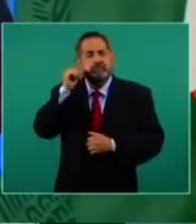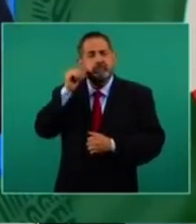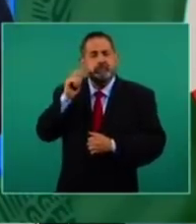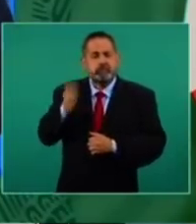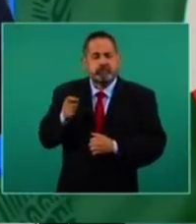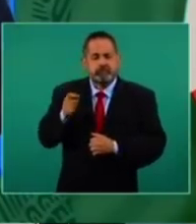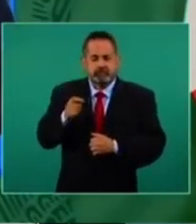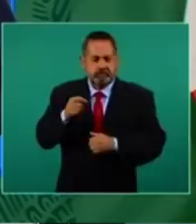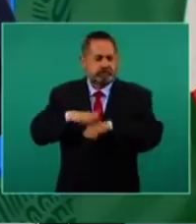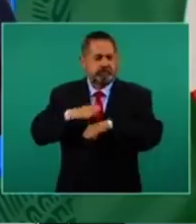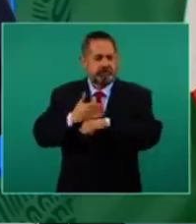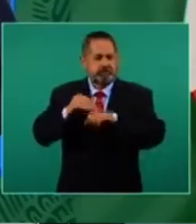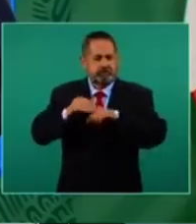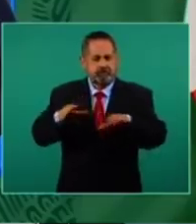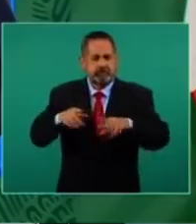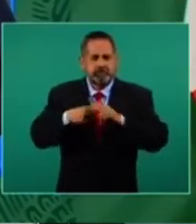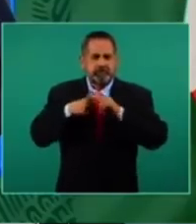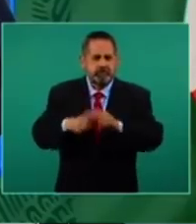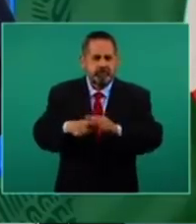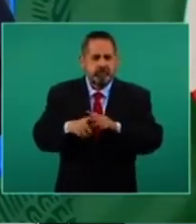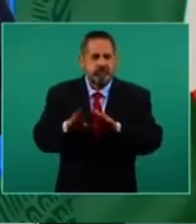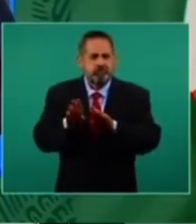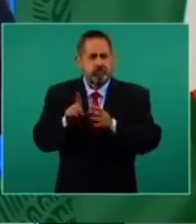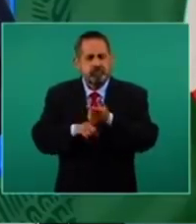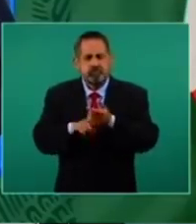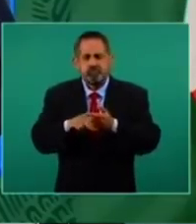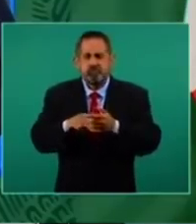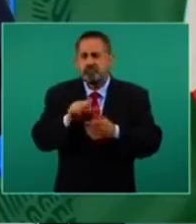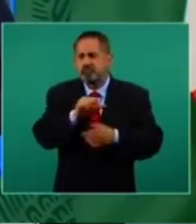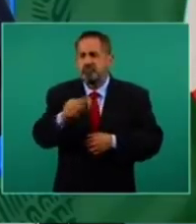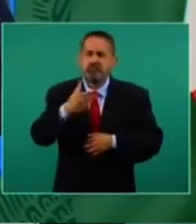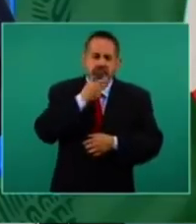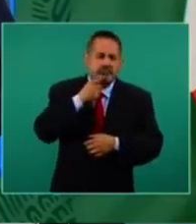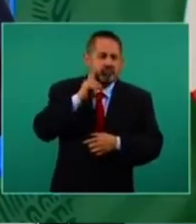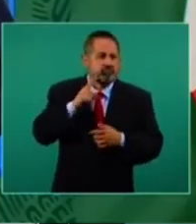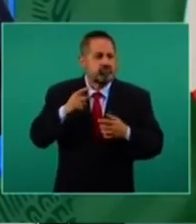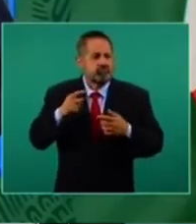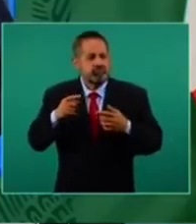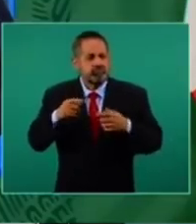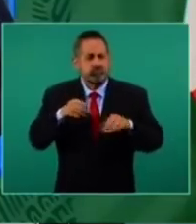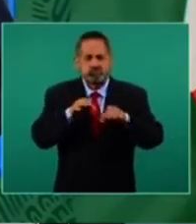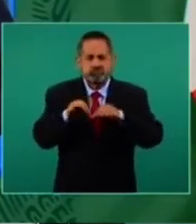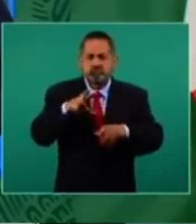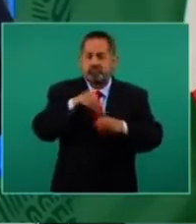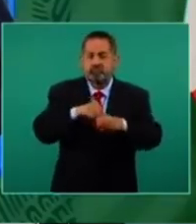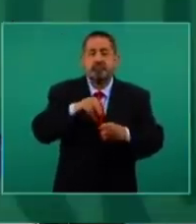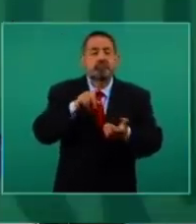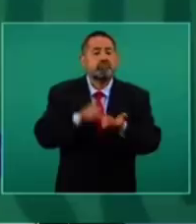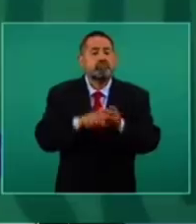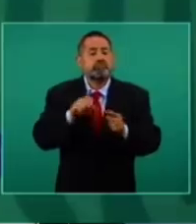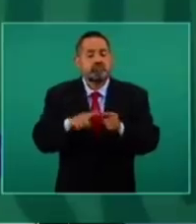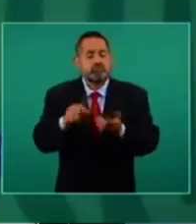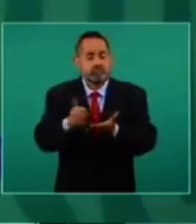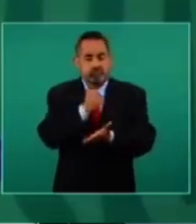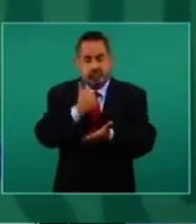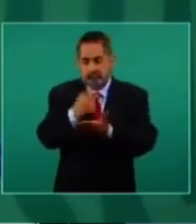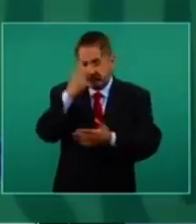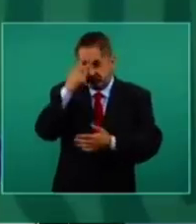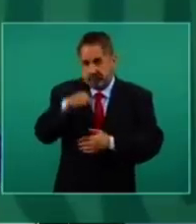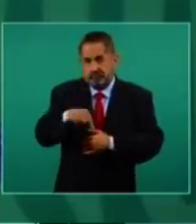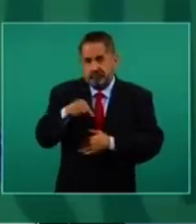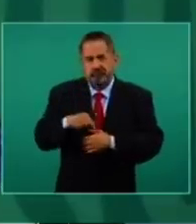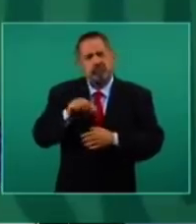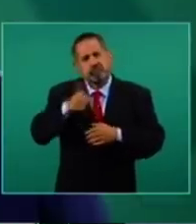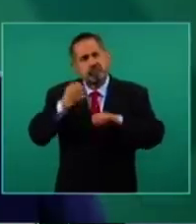como se informó, comenzó la vacunación de maestras, maestros, trabajadores de la educación en la Ciudad de México